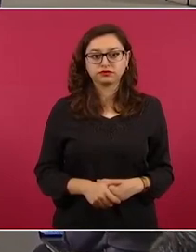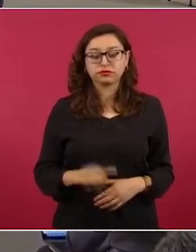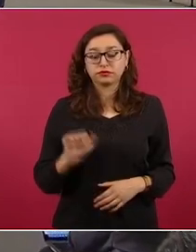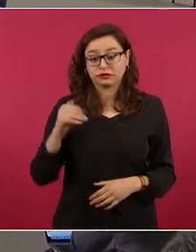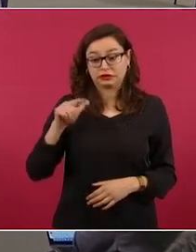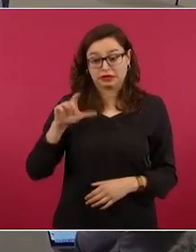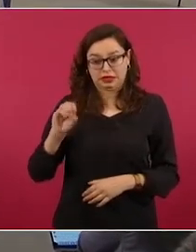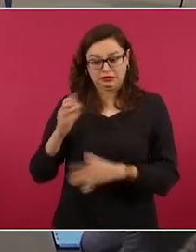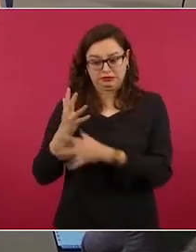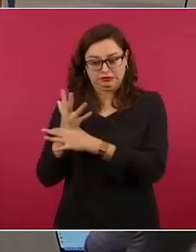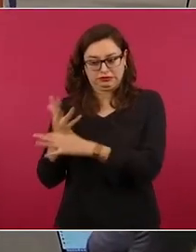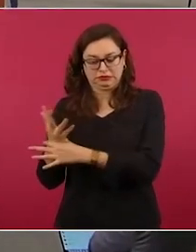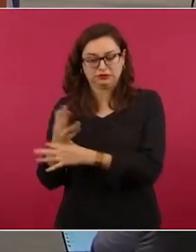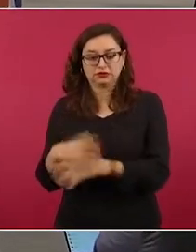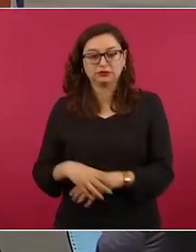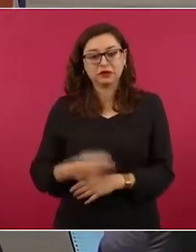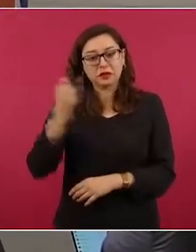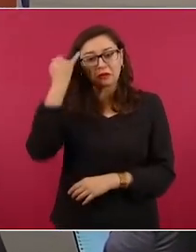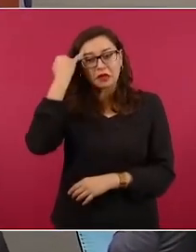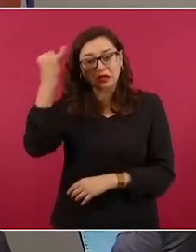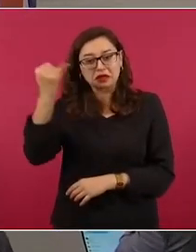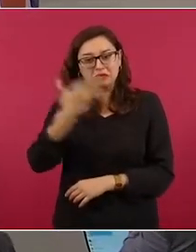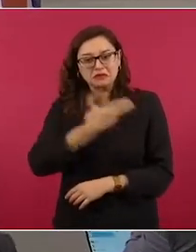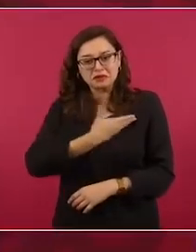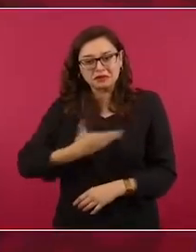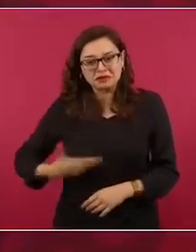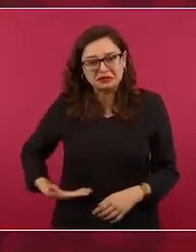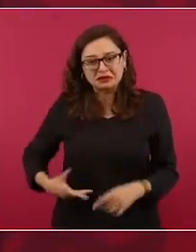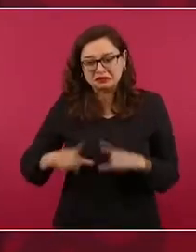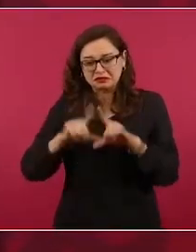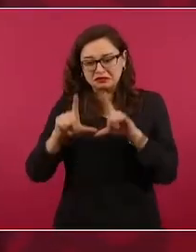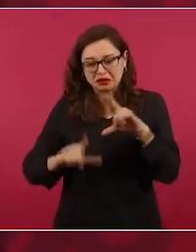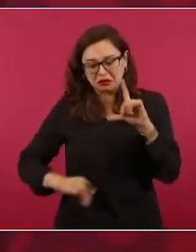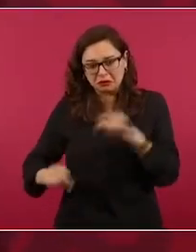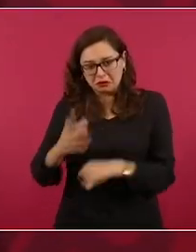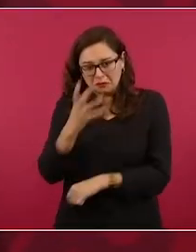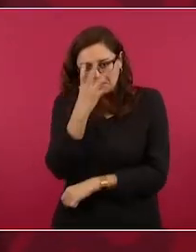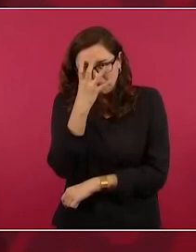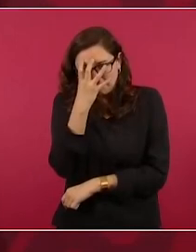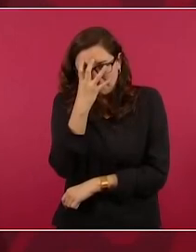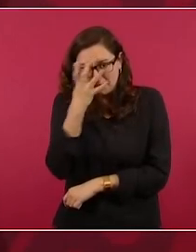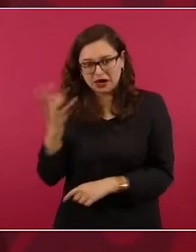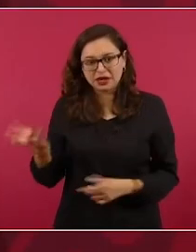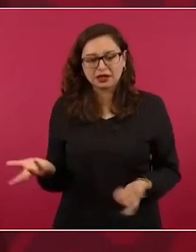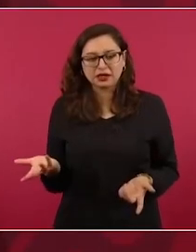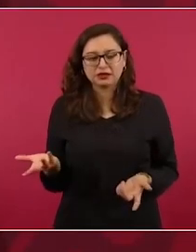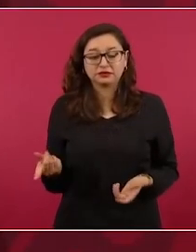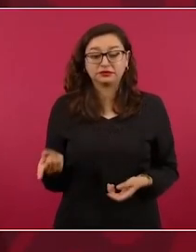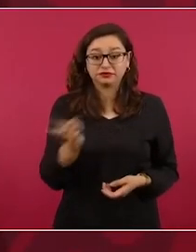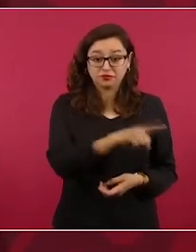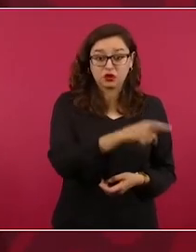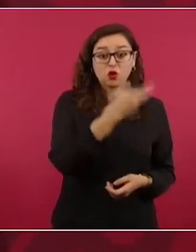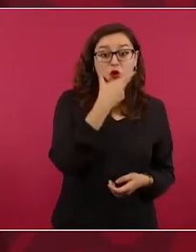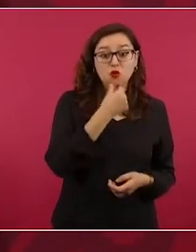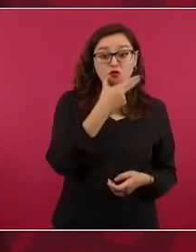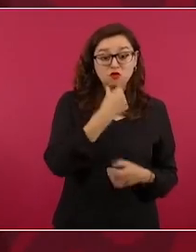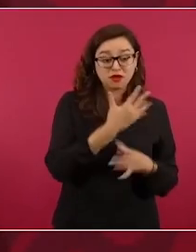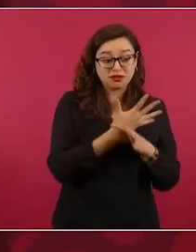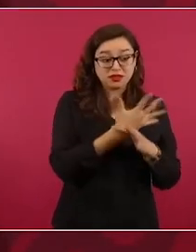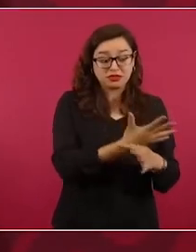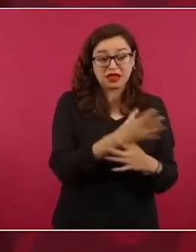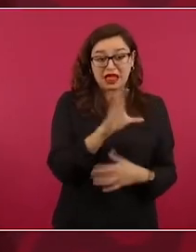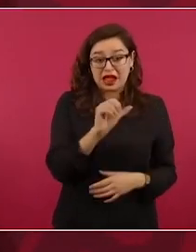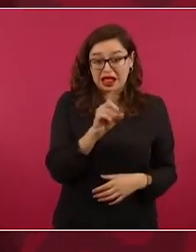para los mexicanos. Le président Calderón. El presidente Calderón. No pouvait. No podía tomar